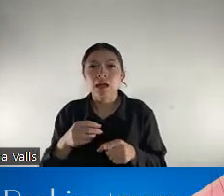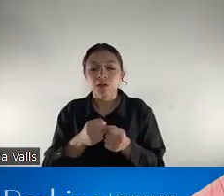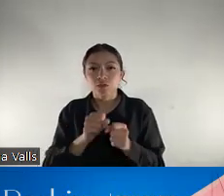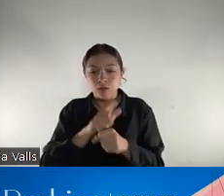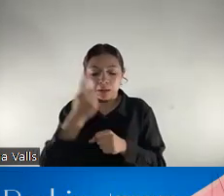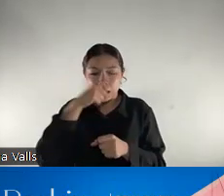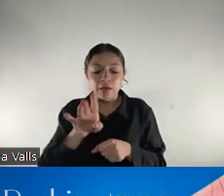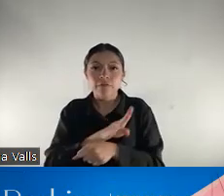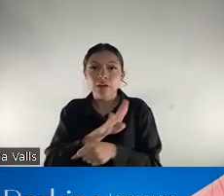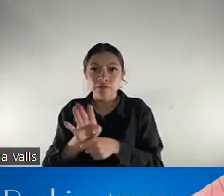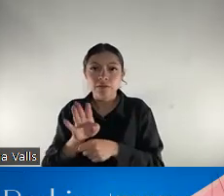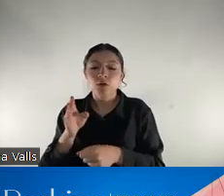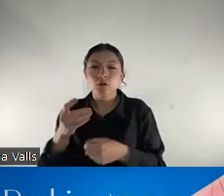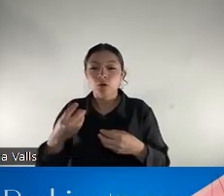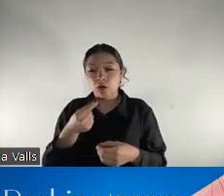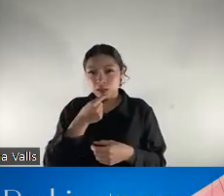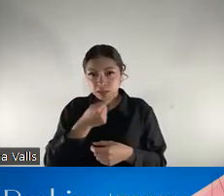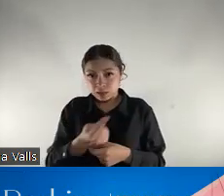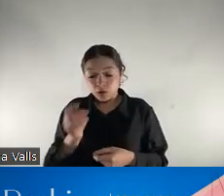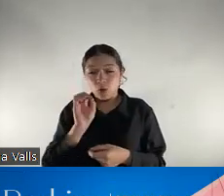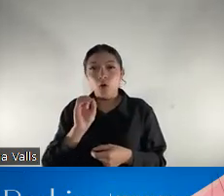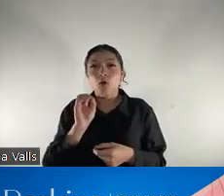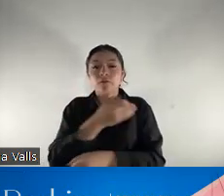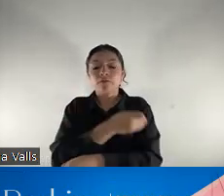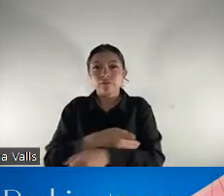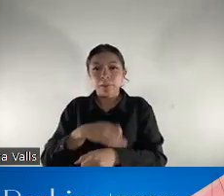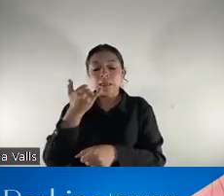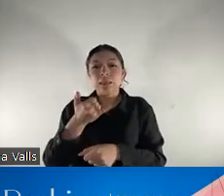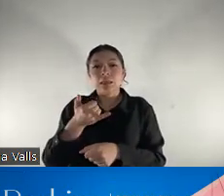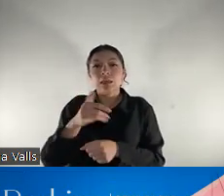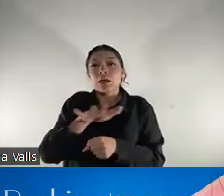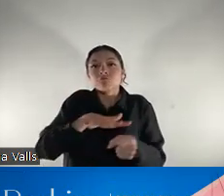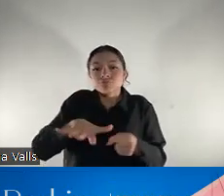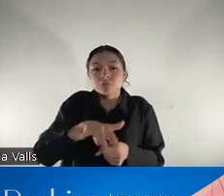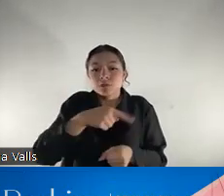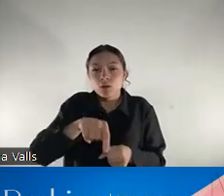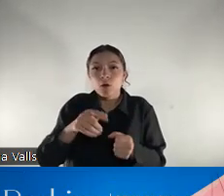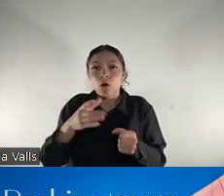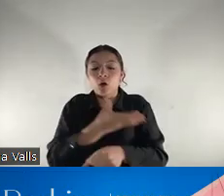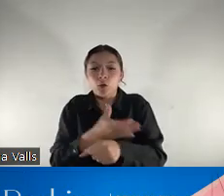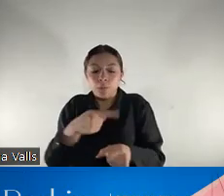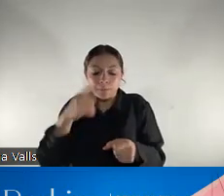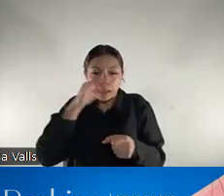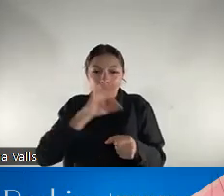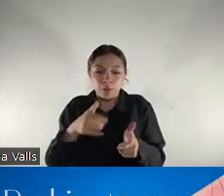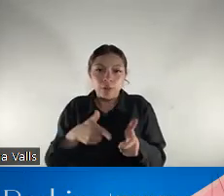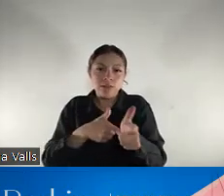la familia, el entorno en donde se va a desenvolver este niño y preparar su paso pleno hacia la etapa